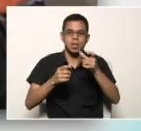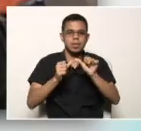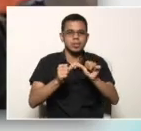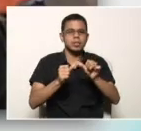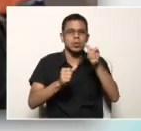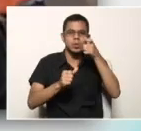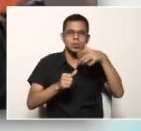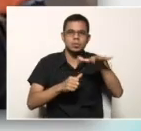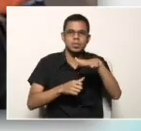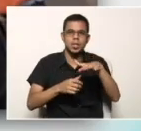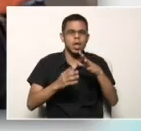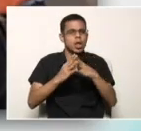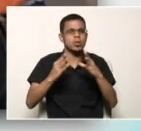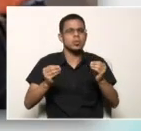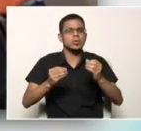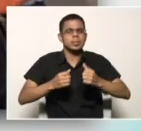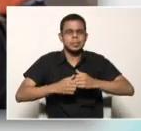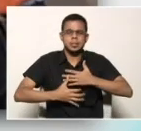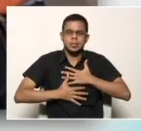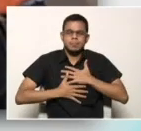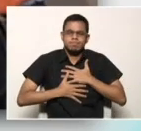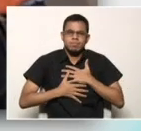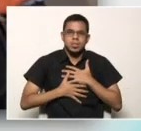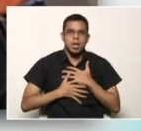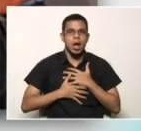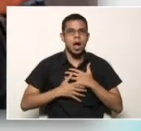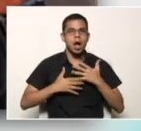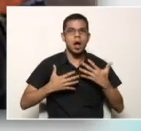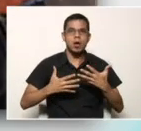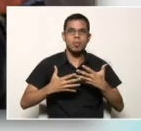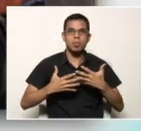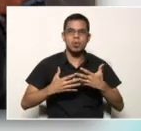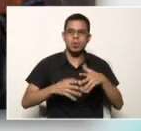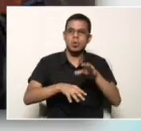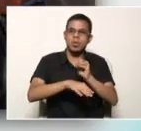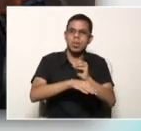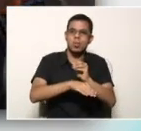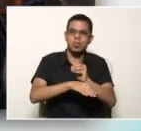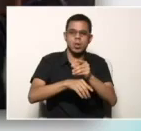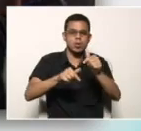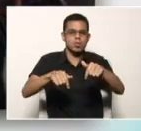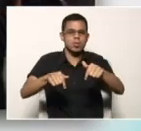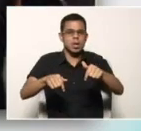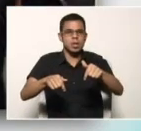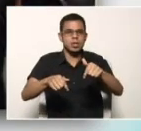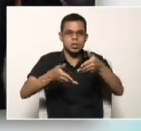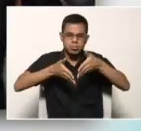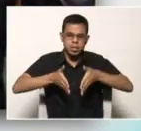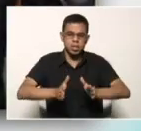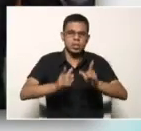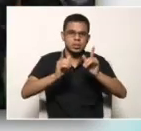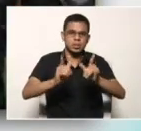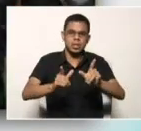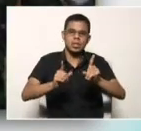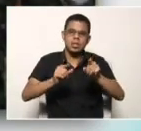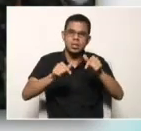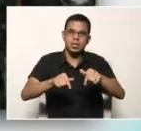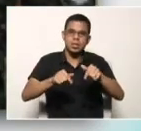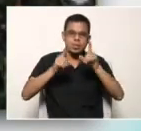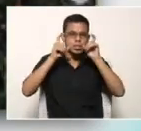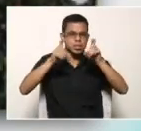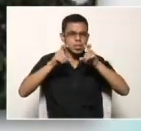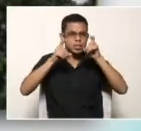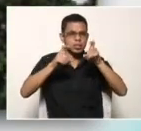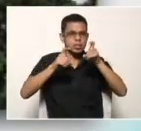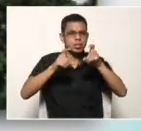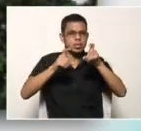amor, esa fuerza, esa ley natural ineludible que ata el hombre en la tierra que nace y lo hace, convirtiéndolo en un